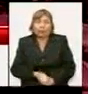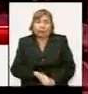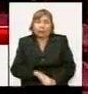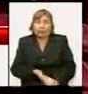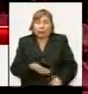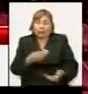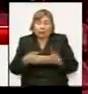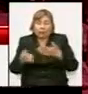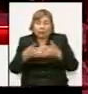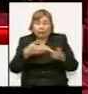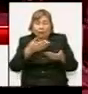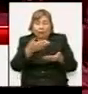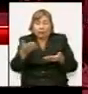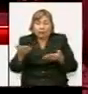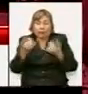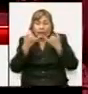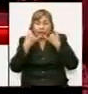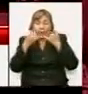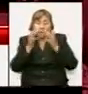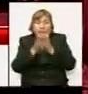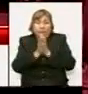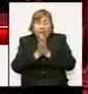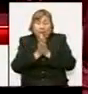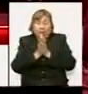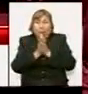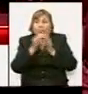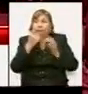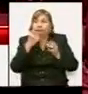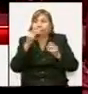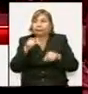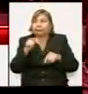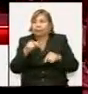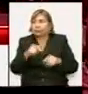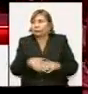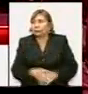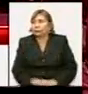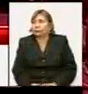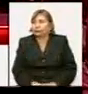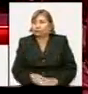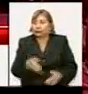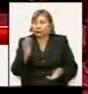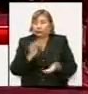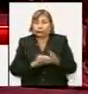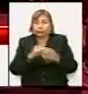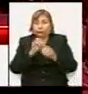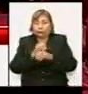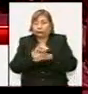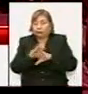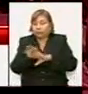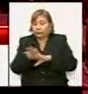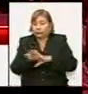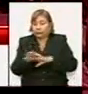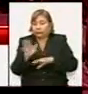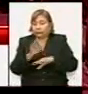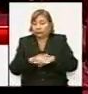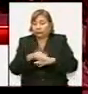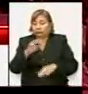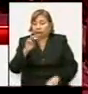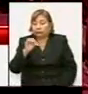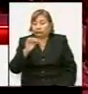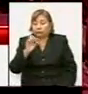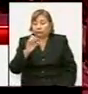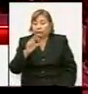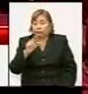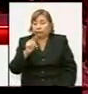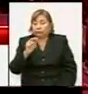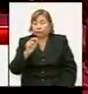cualquier congresista puede pedir información en relación a cualquier país, ¿no? Lo que estamos viendo aquí básicamente sobre el flujo que tenemos ahorita migratorio, que es